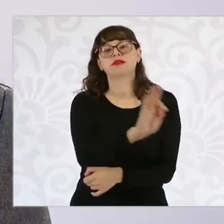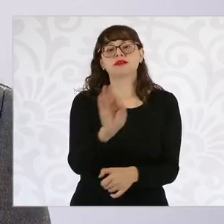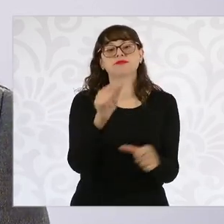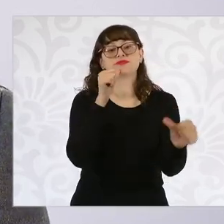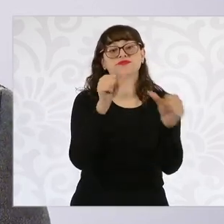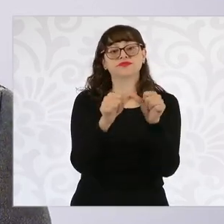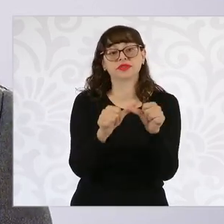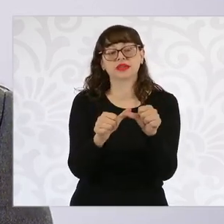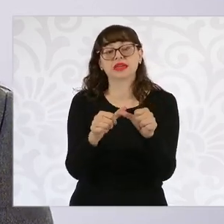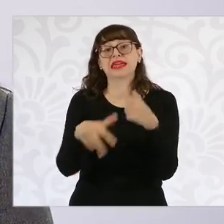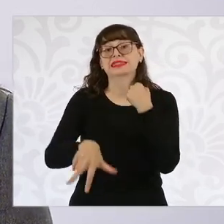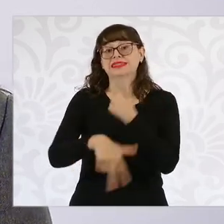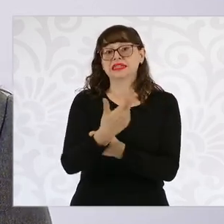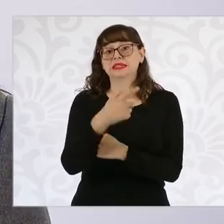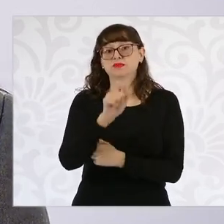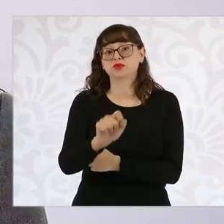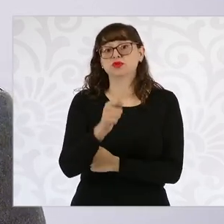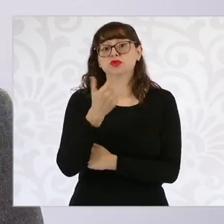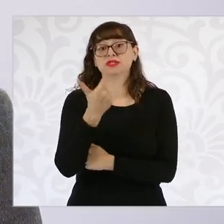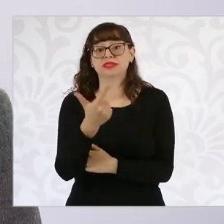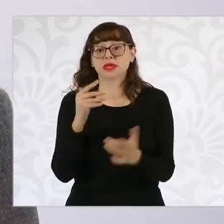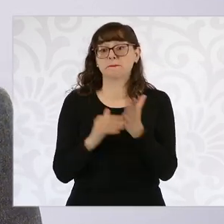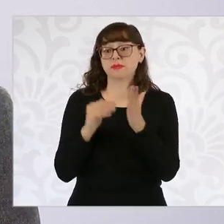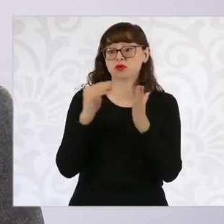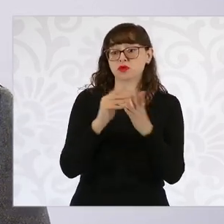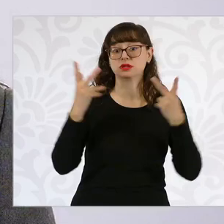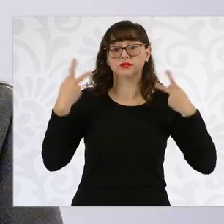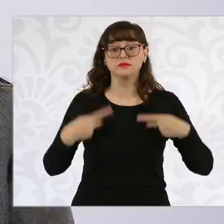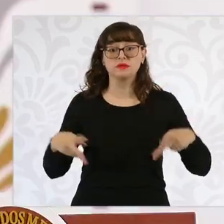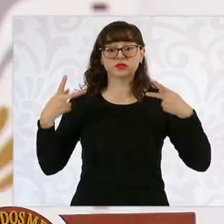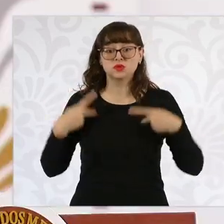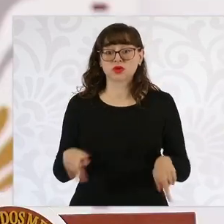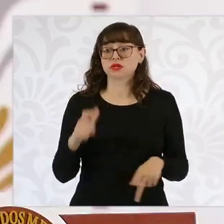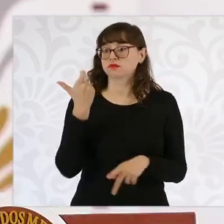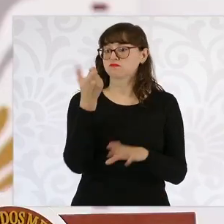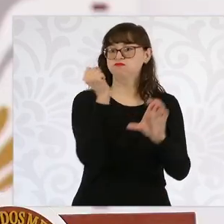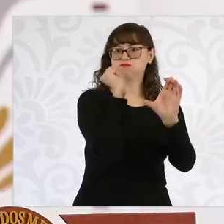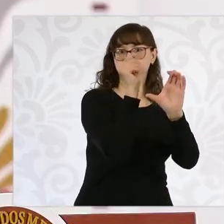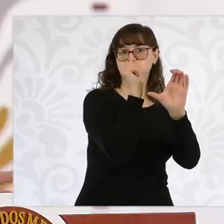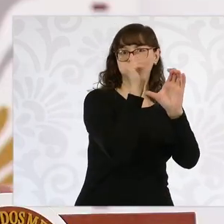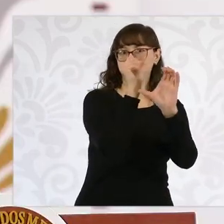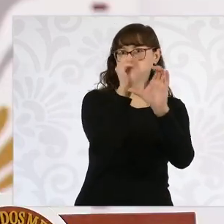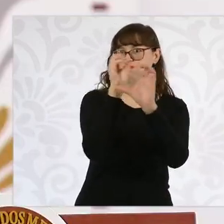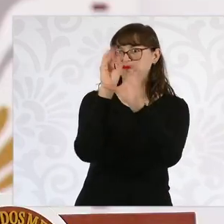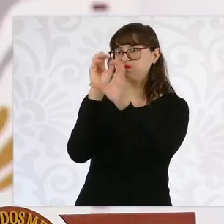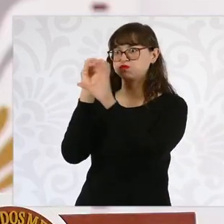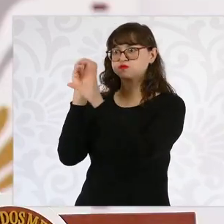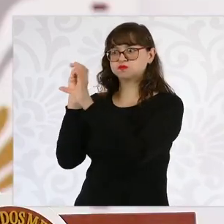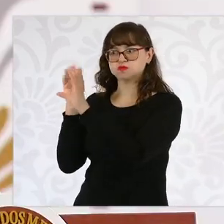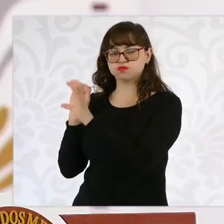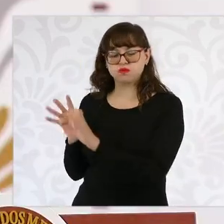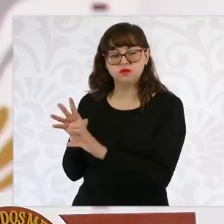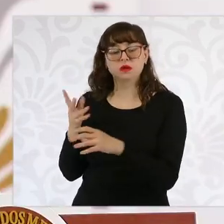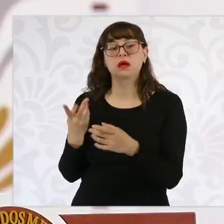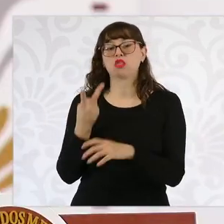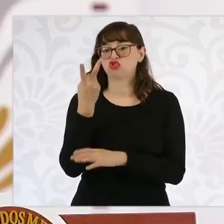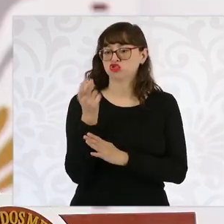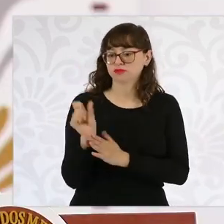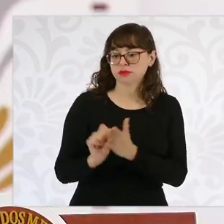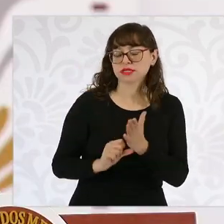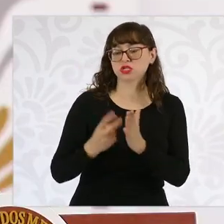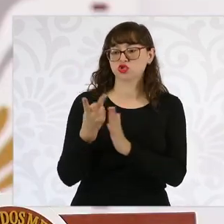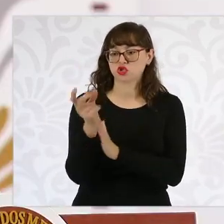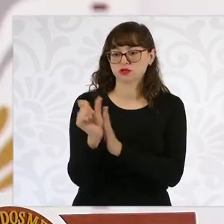.7 millones de beneficiarios en el caso de los programas que se dispersan de esta manera bimestralmente